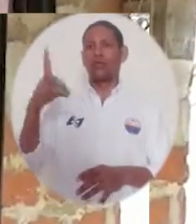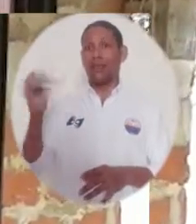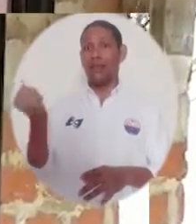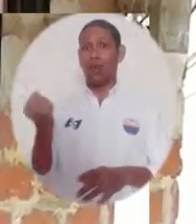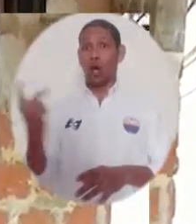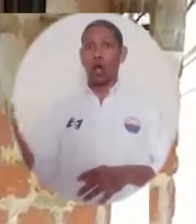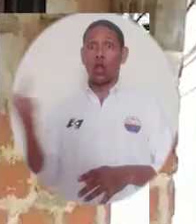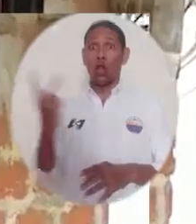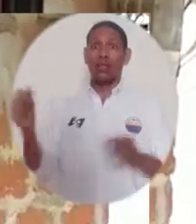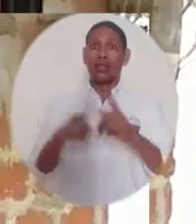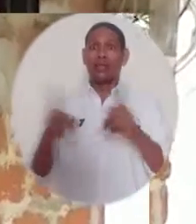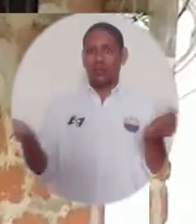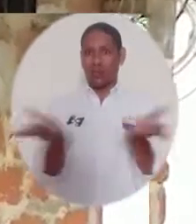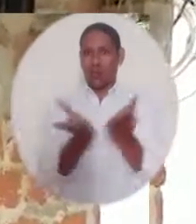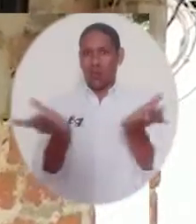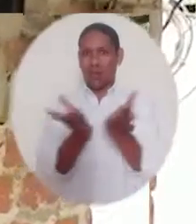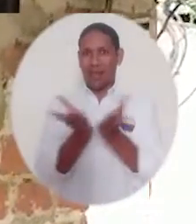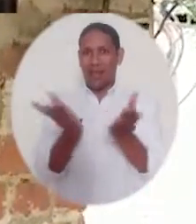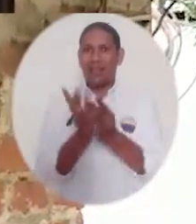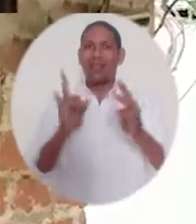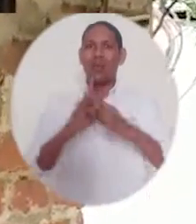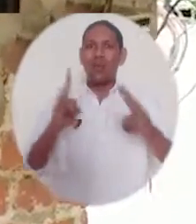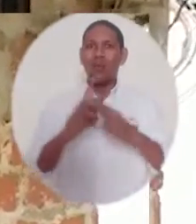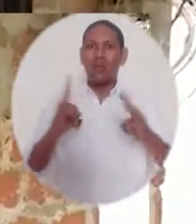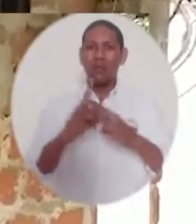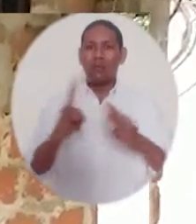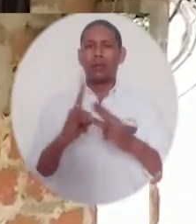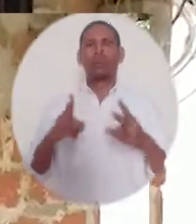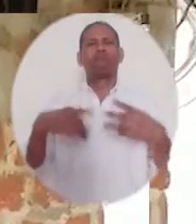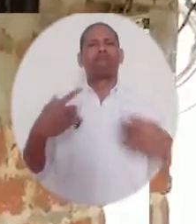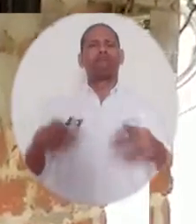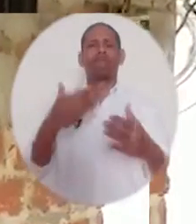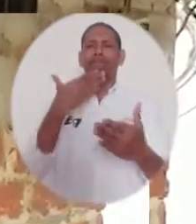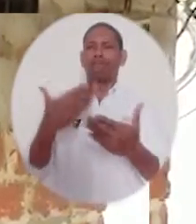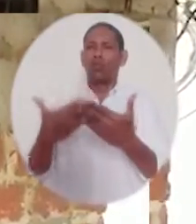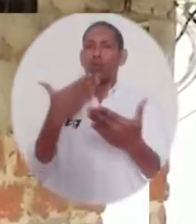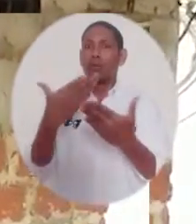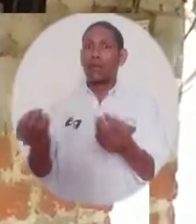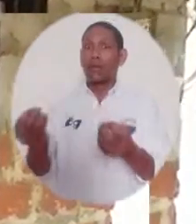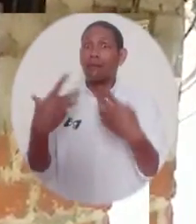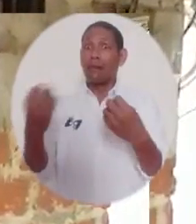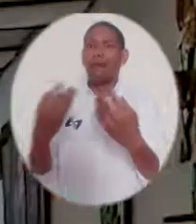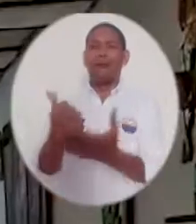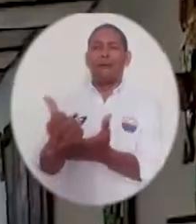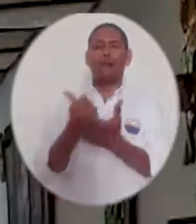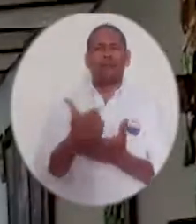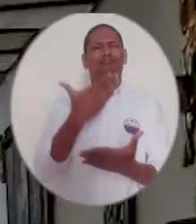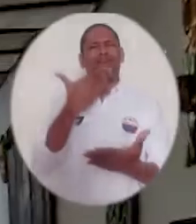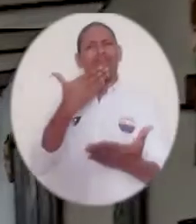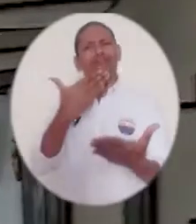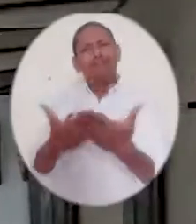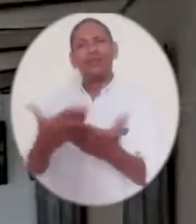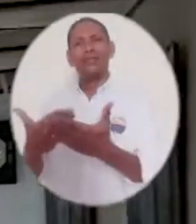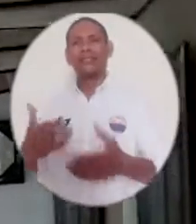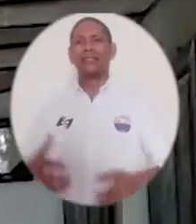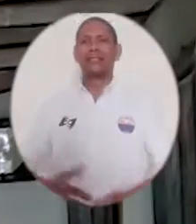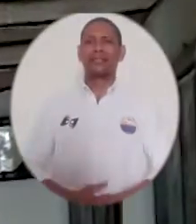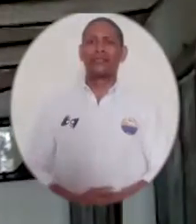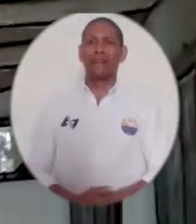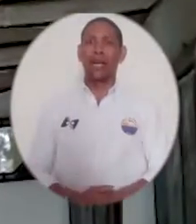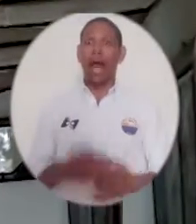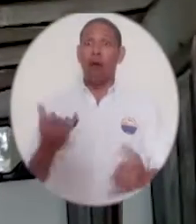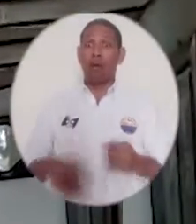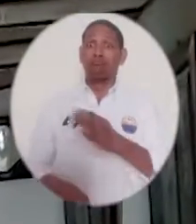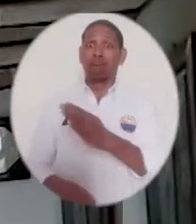David Lobo. Somos estudiantes de la Universidad Magdalena y queremos darles las gracias por las entradas que nos dieron. Gracias a la universidad por